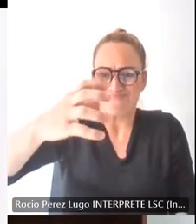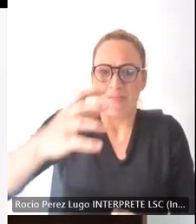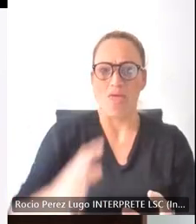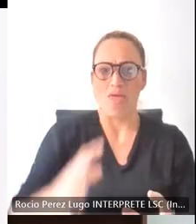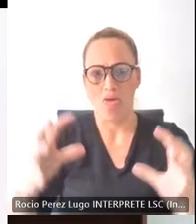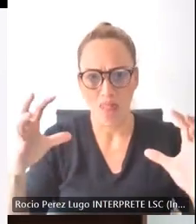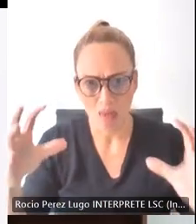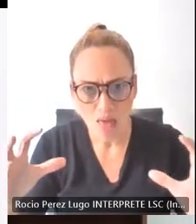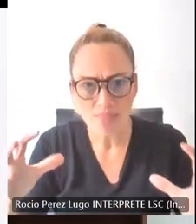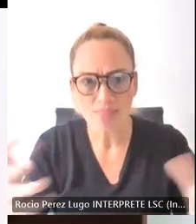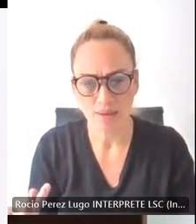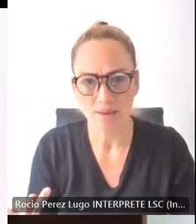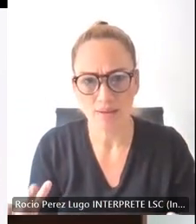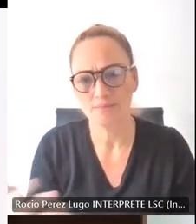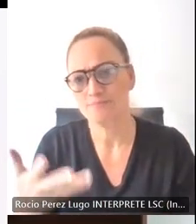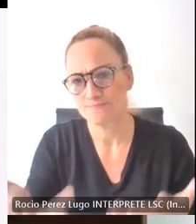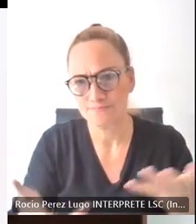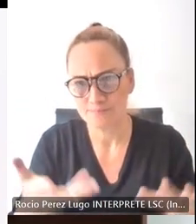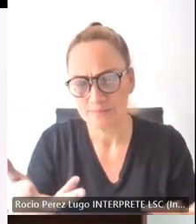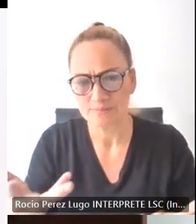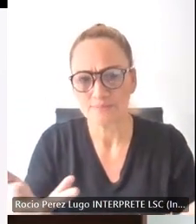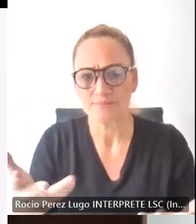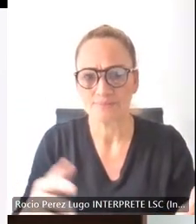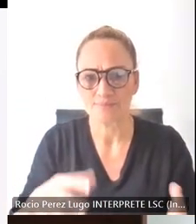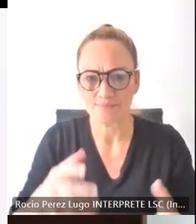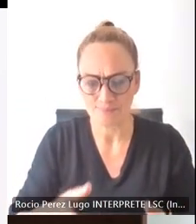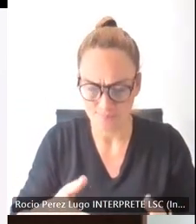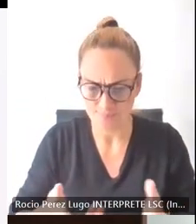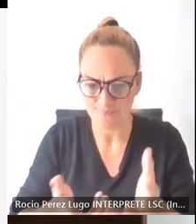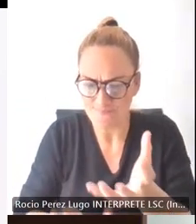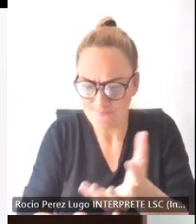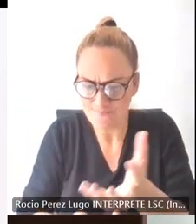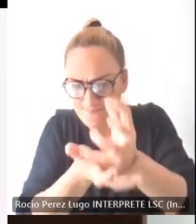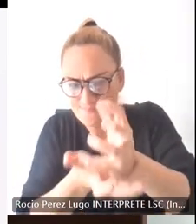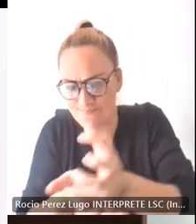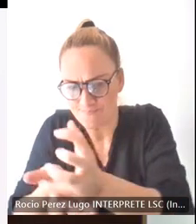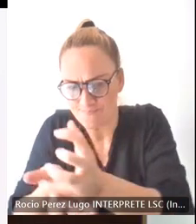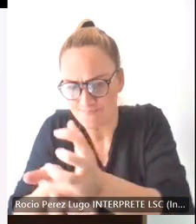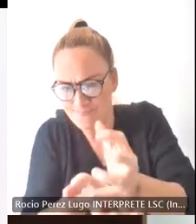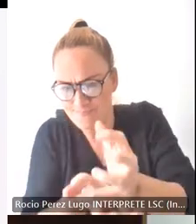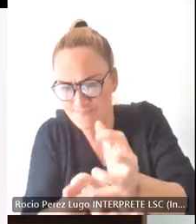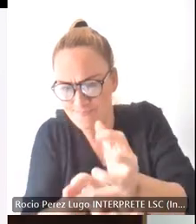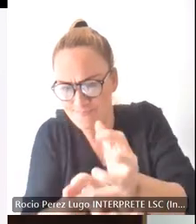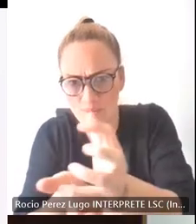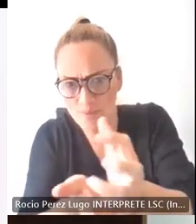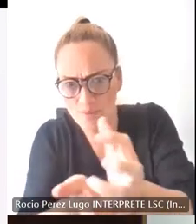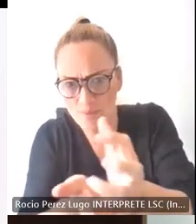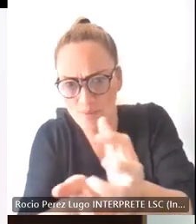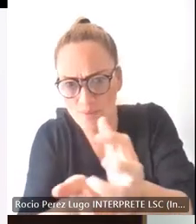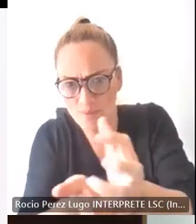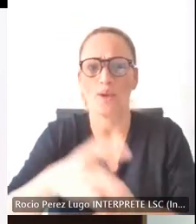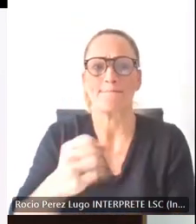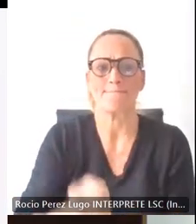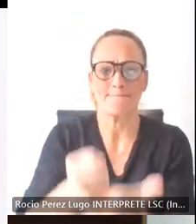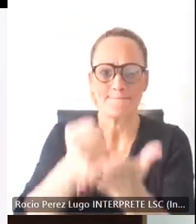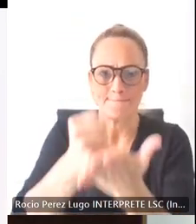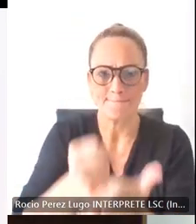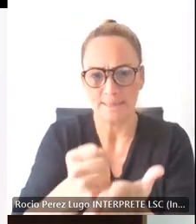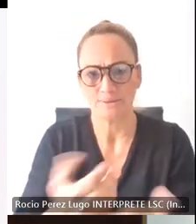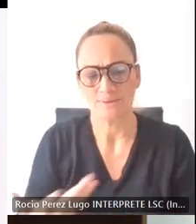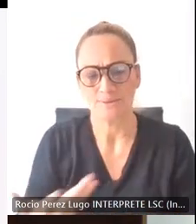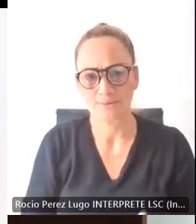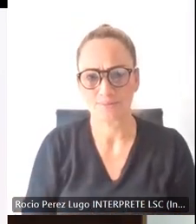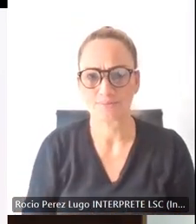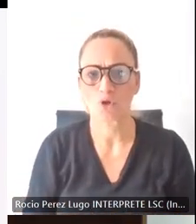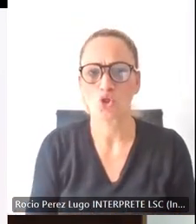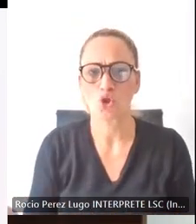tienen como una carretilla para poder desplazarlos porque pues son bastante pesados. En puntos